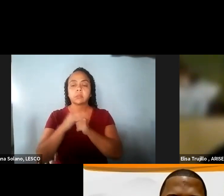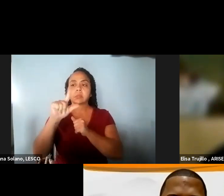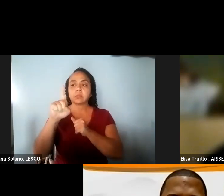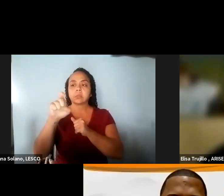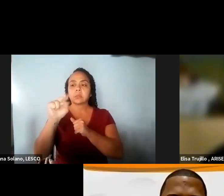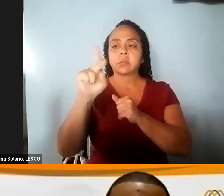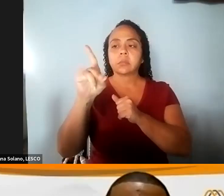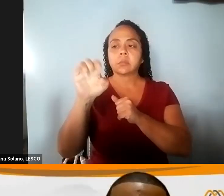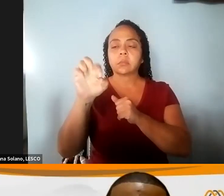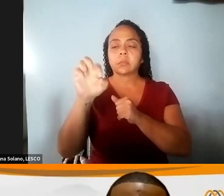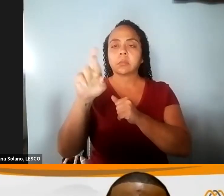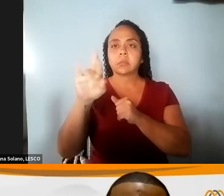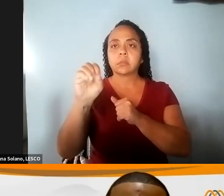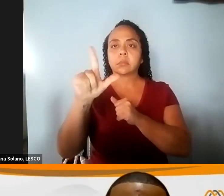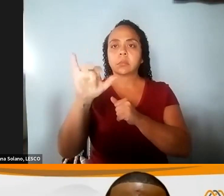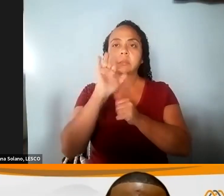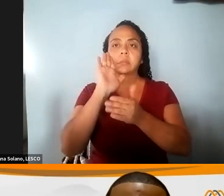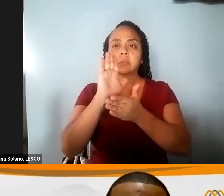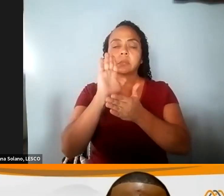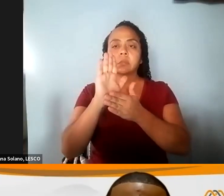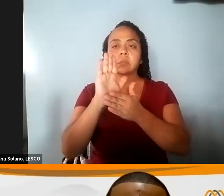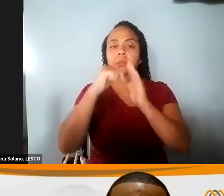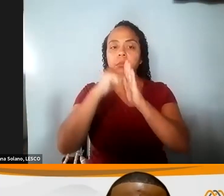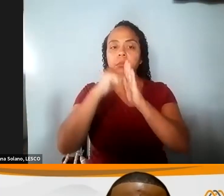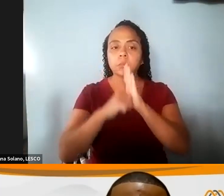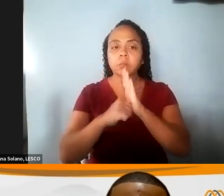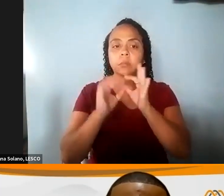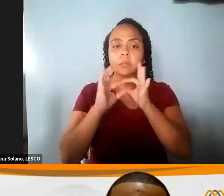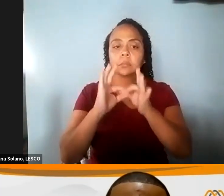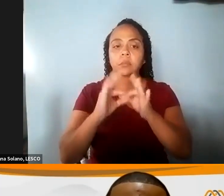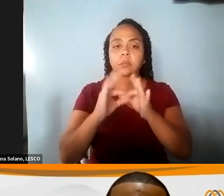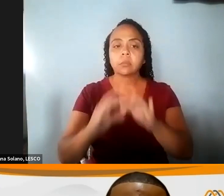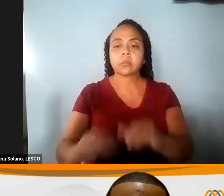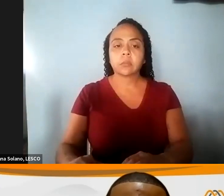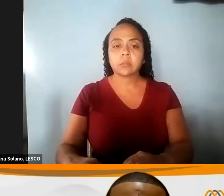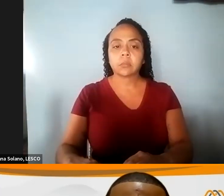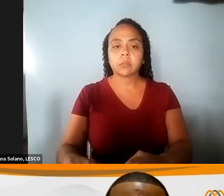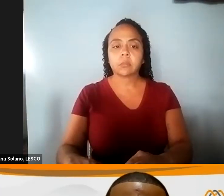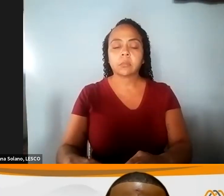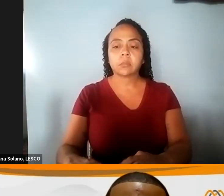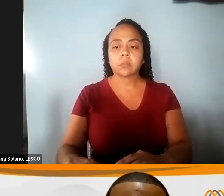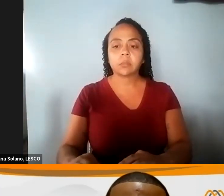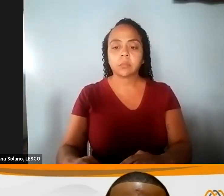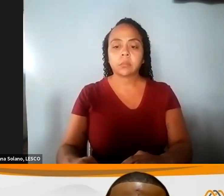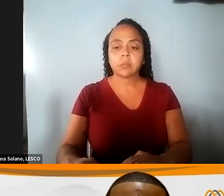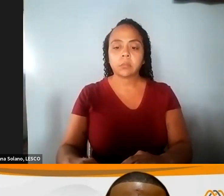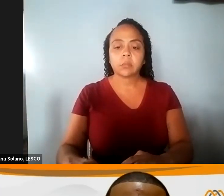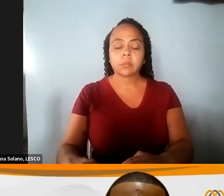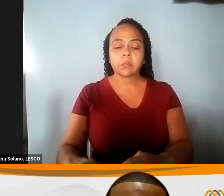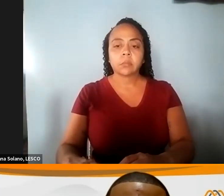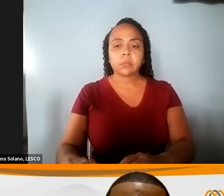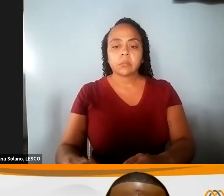reflexiones muy concisas pero muy profundas sobre la importancia de pasar de un foco en preparaciones respuestas